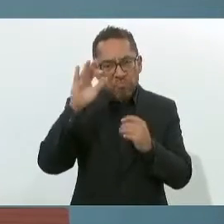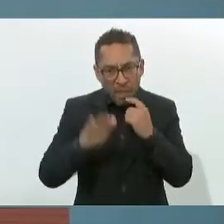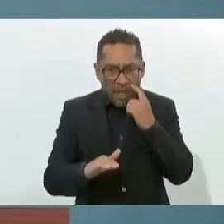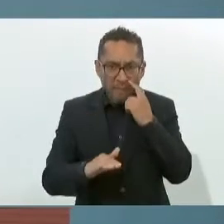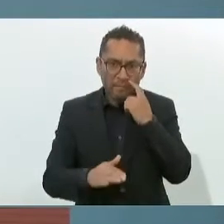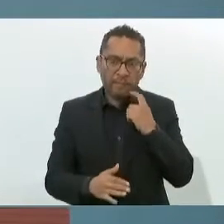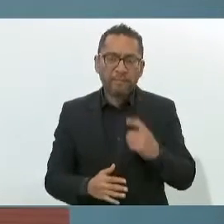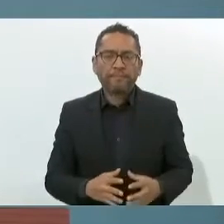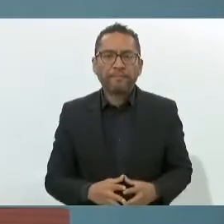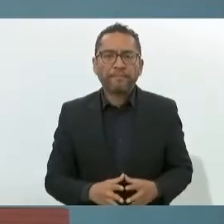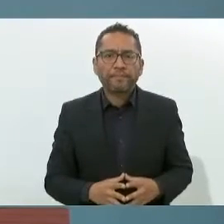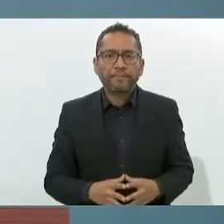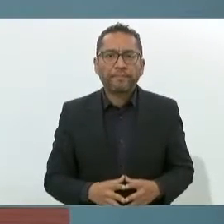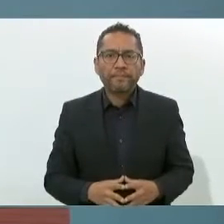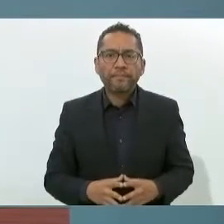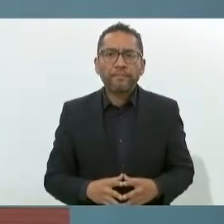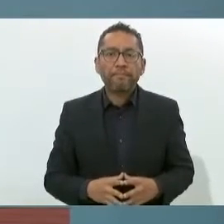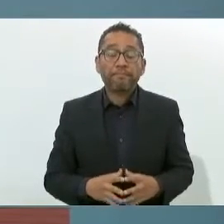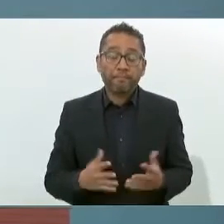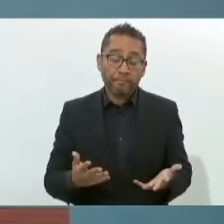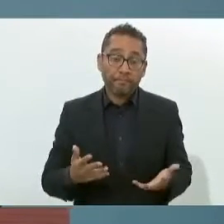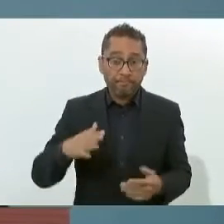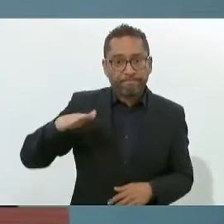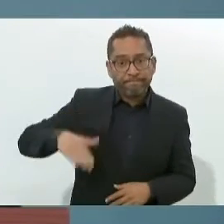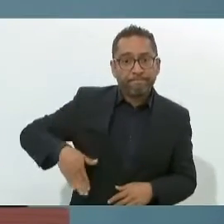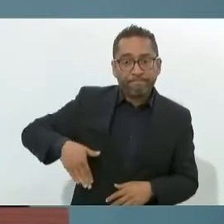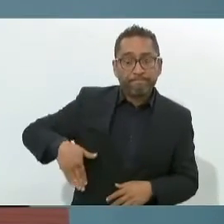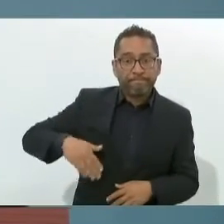mercado. Todo esto